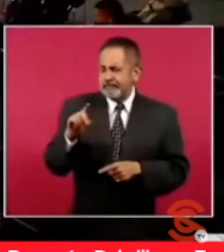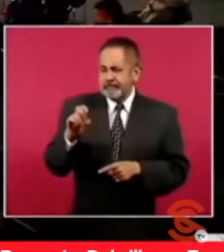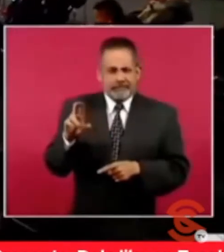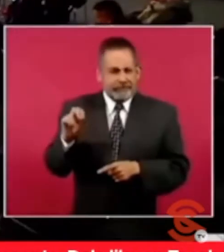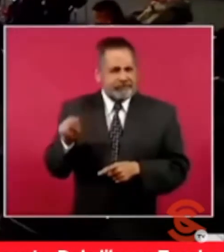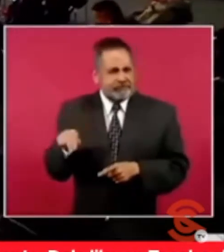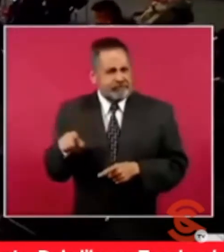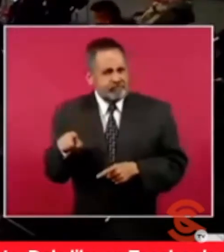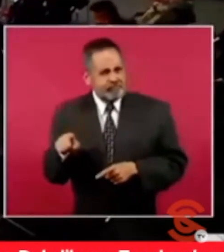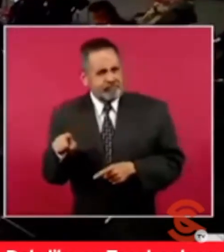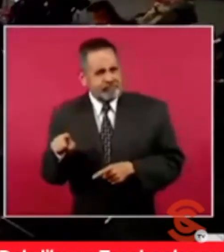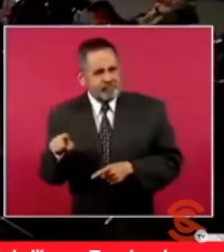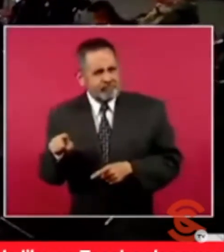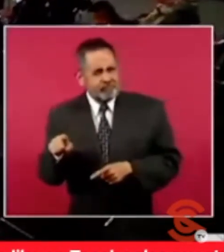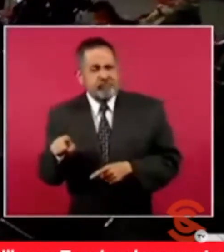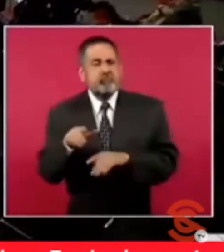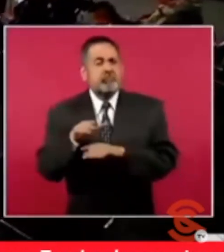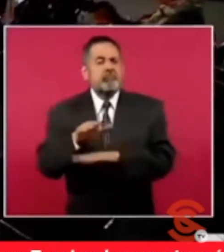Calderón,